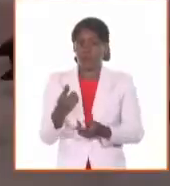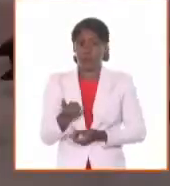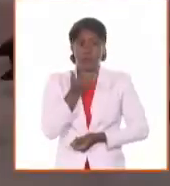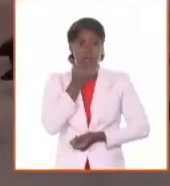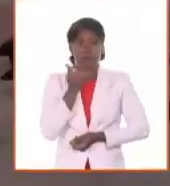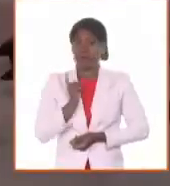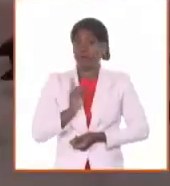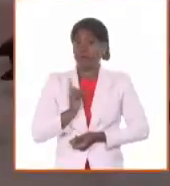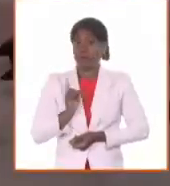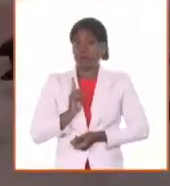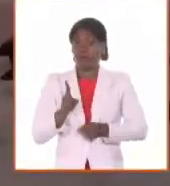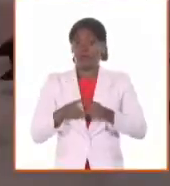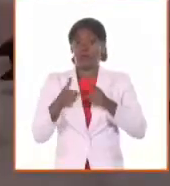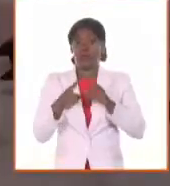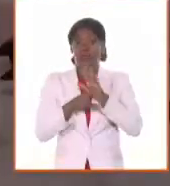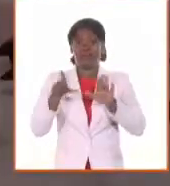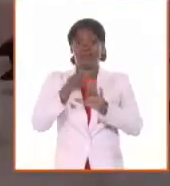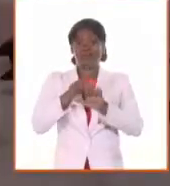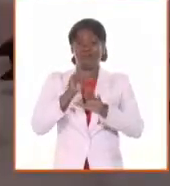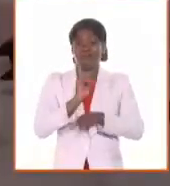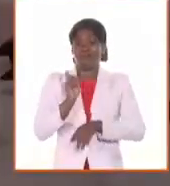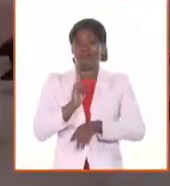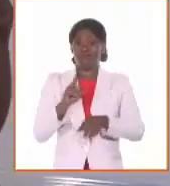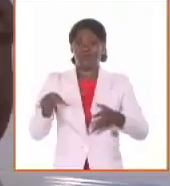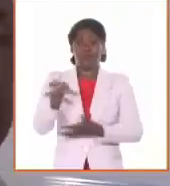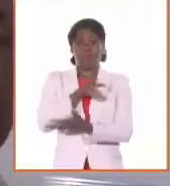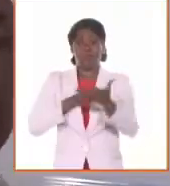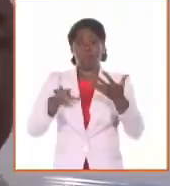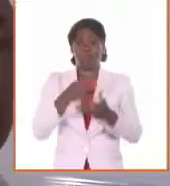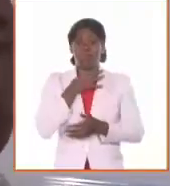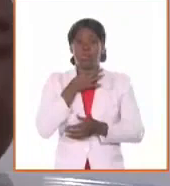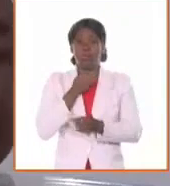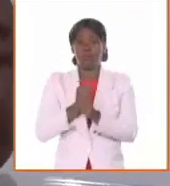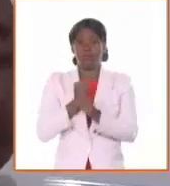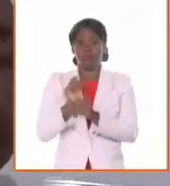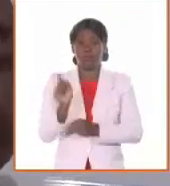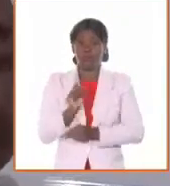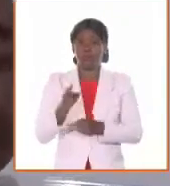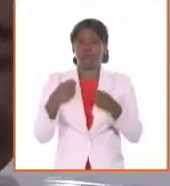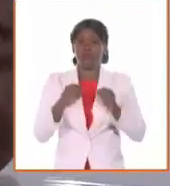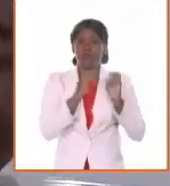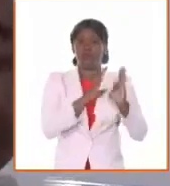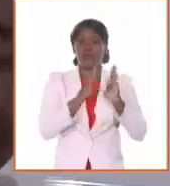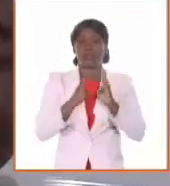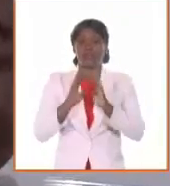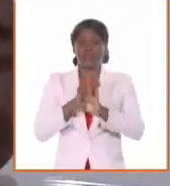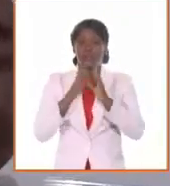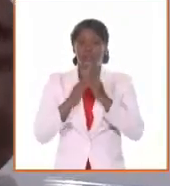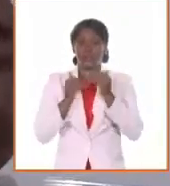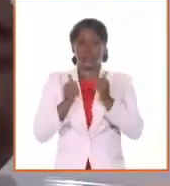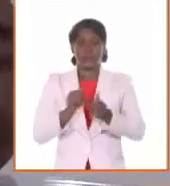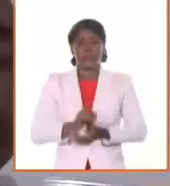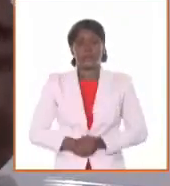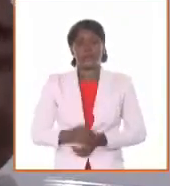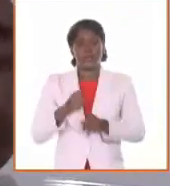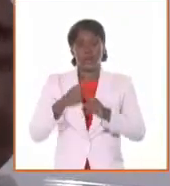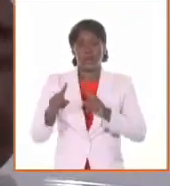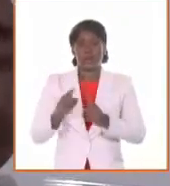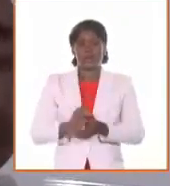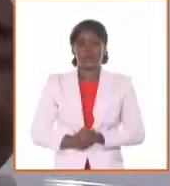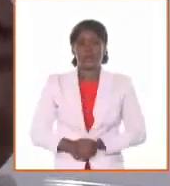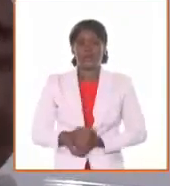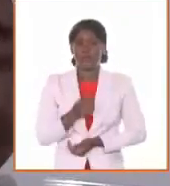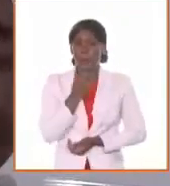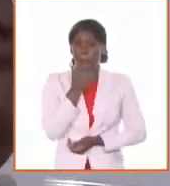porque es suyo y no hay ningún problema y no contraviene lo que está dispuesto en la ley otro tema que aquí habíamos